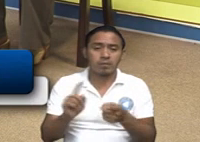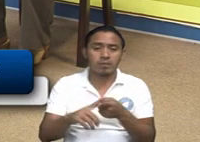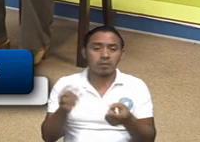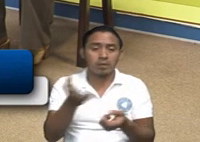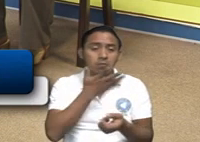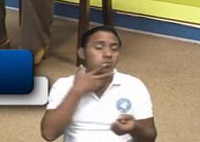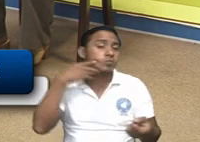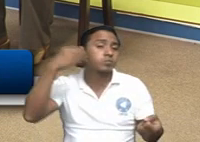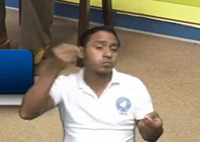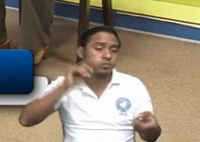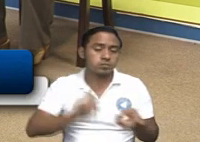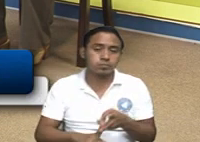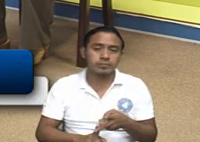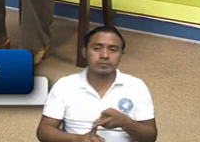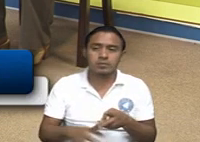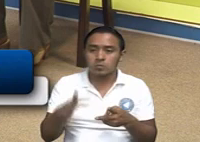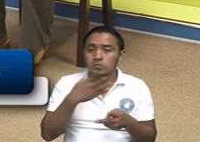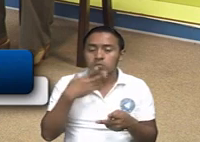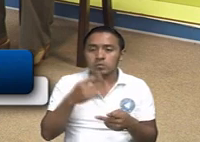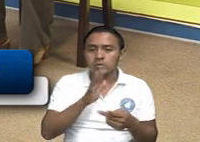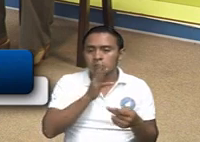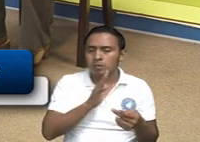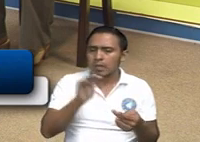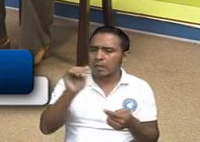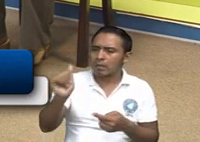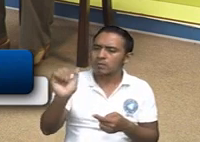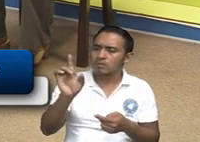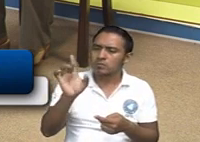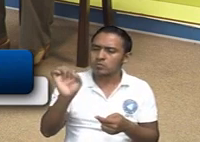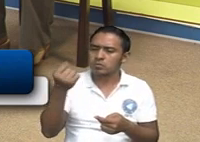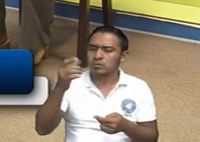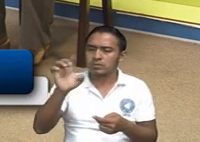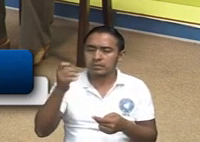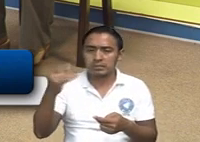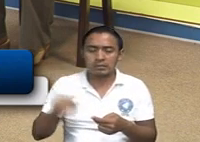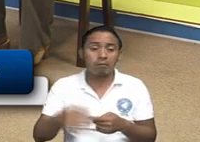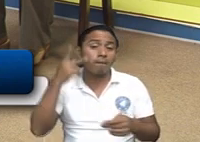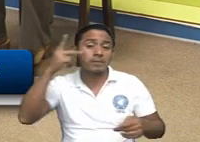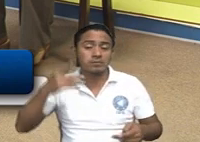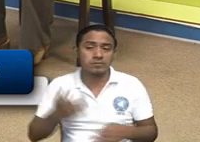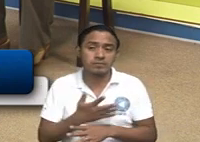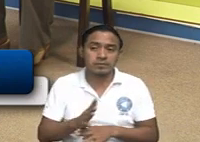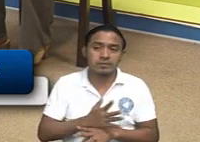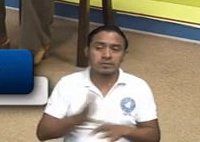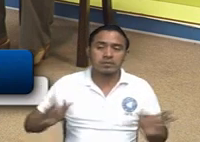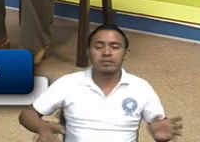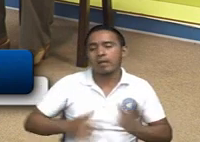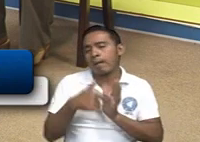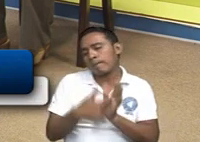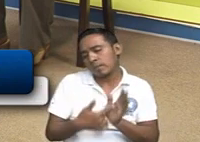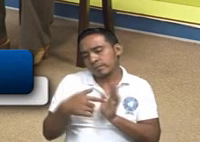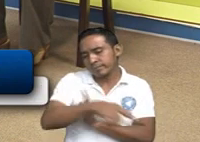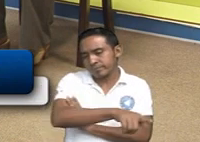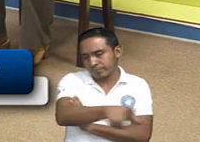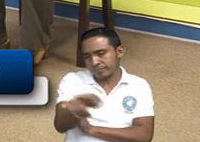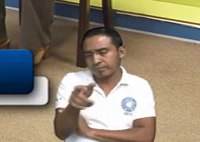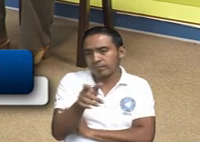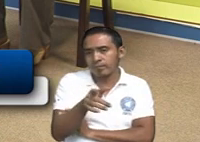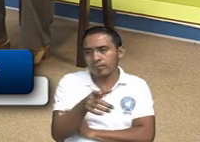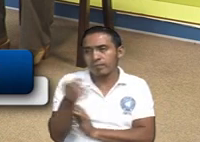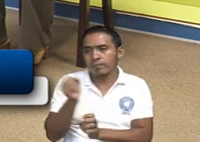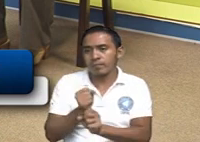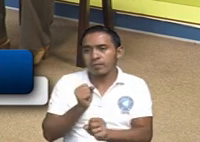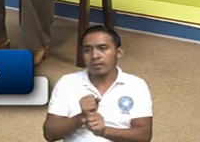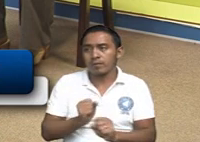adolescentes y con jóvenes. Claro, ellos tienen su propia visión. Por ejemplo, ellos para